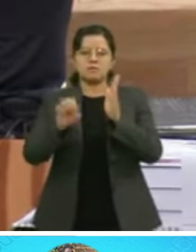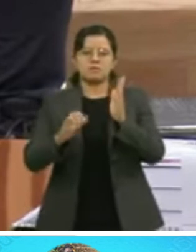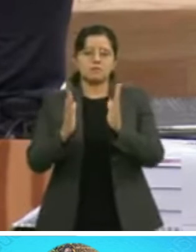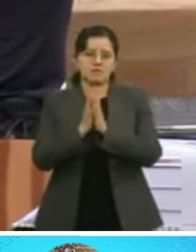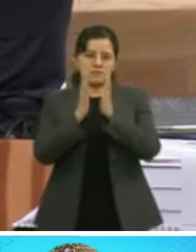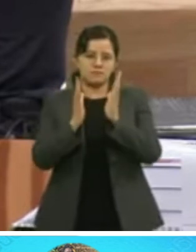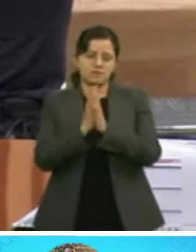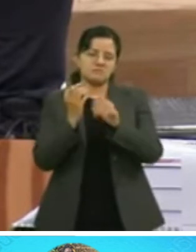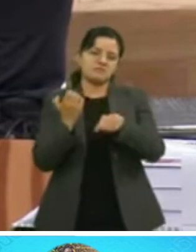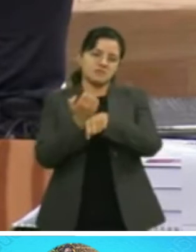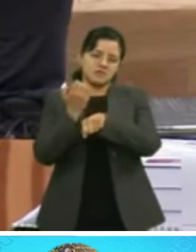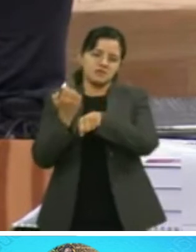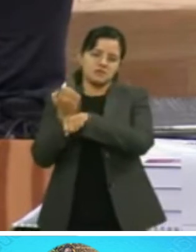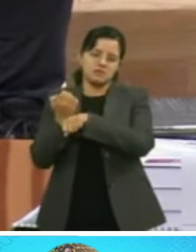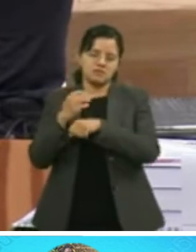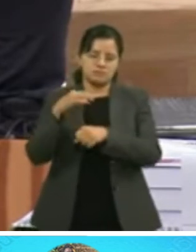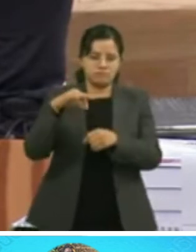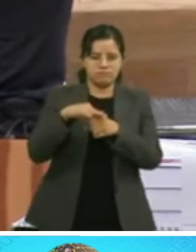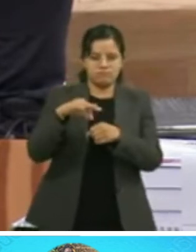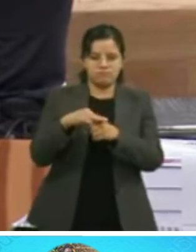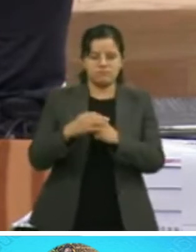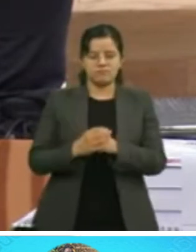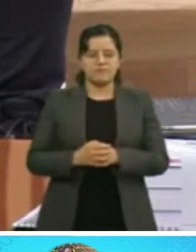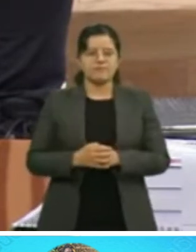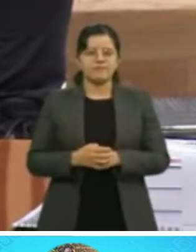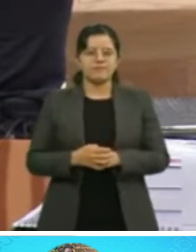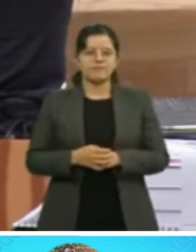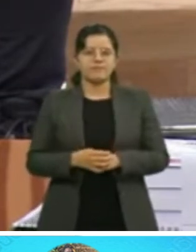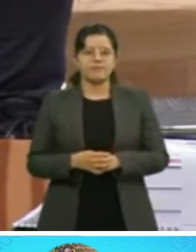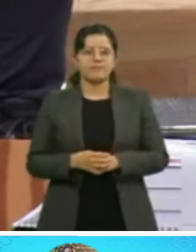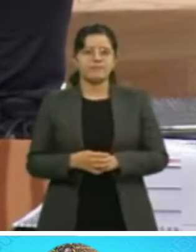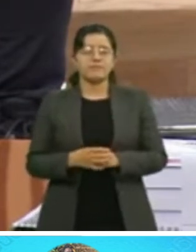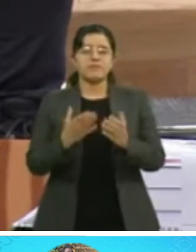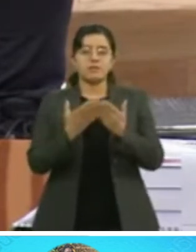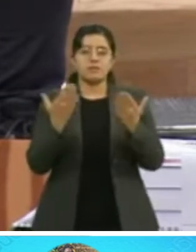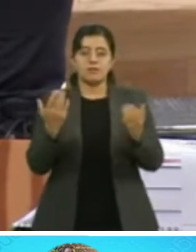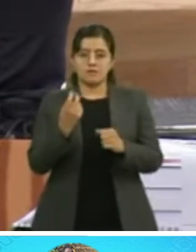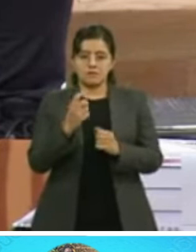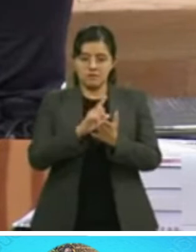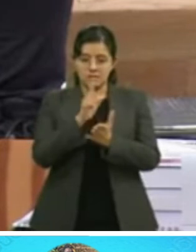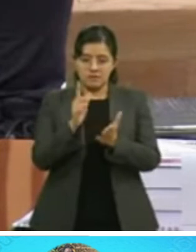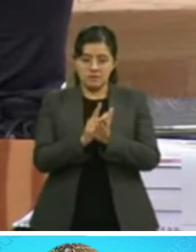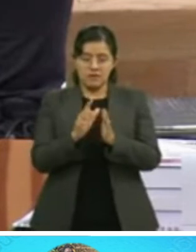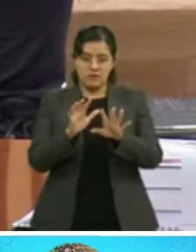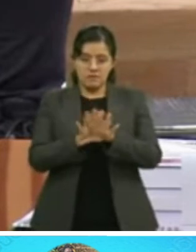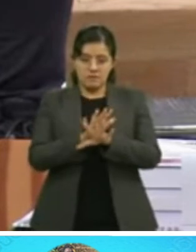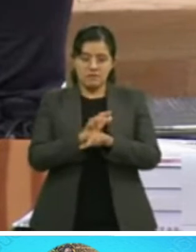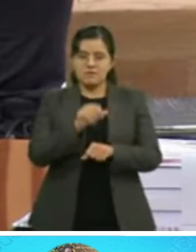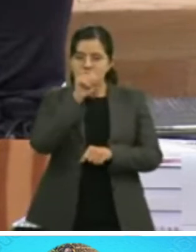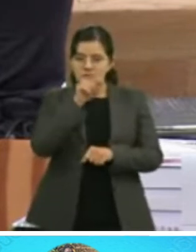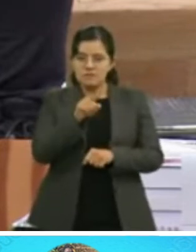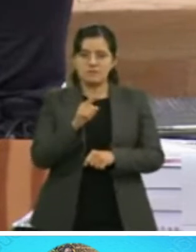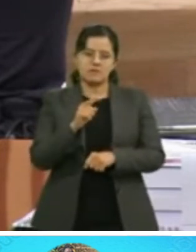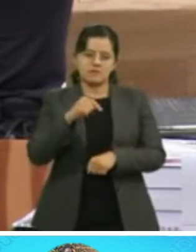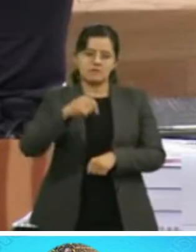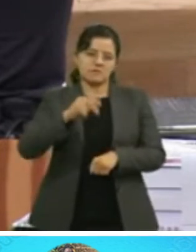algunas elecciones locales. En congruencia con estas reformas y las funciones que